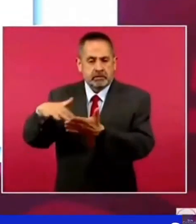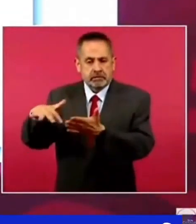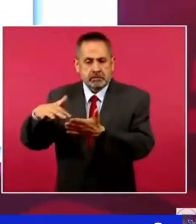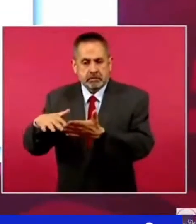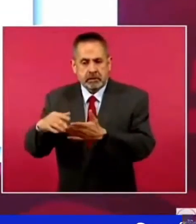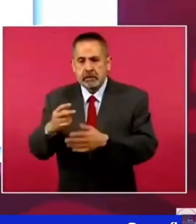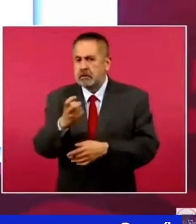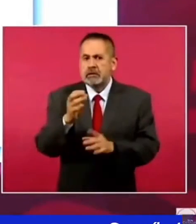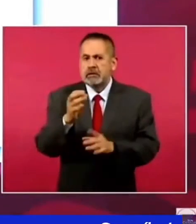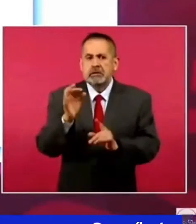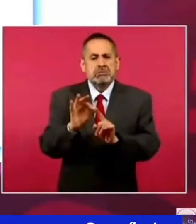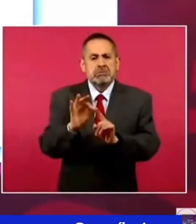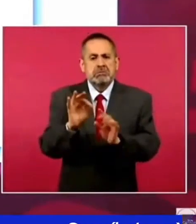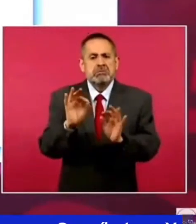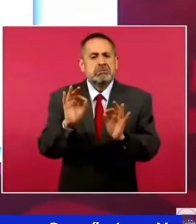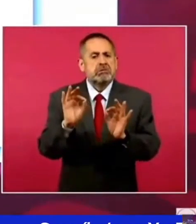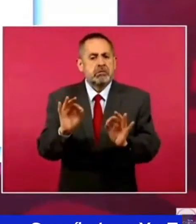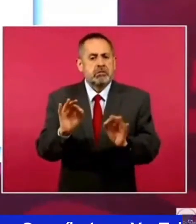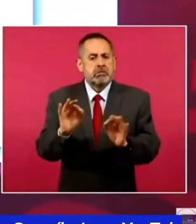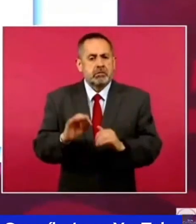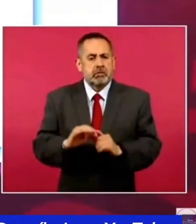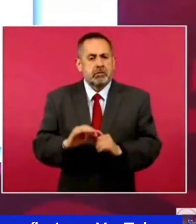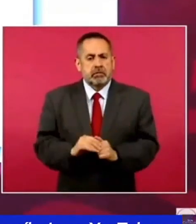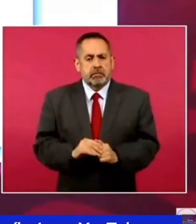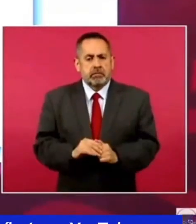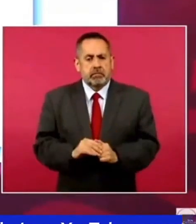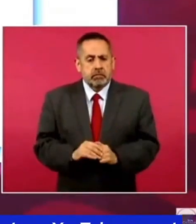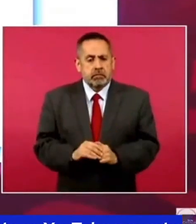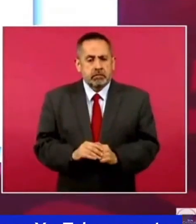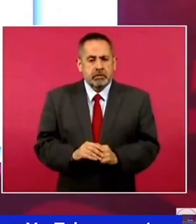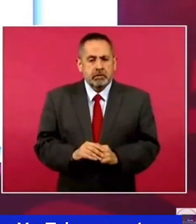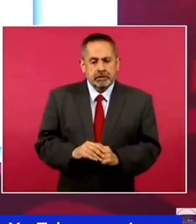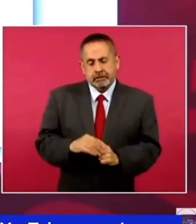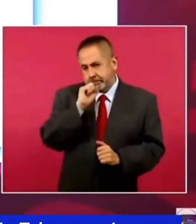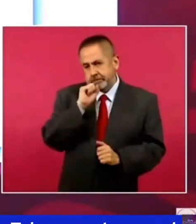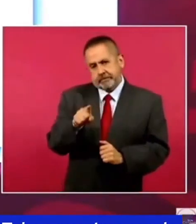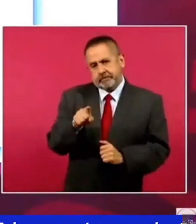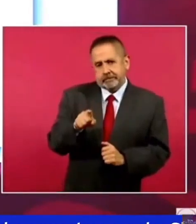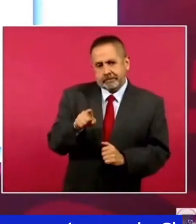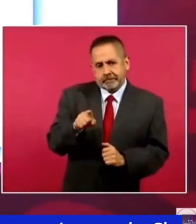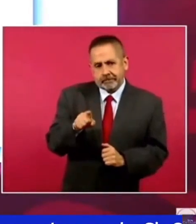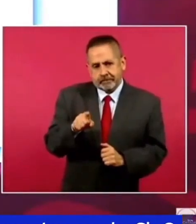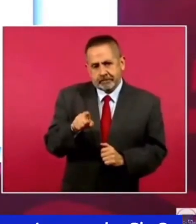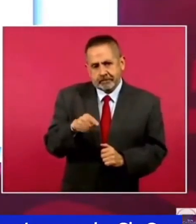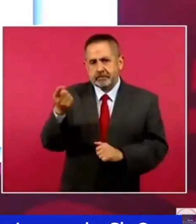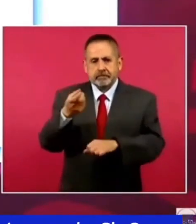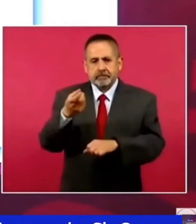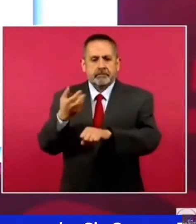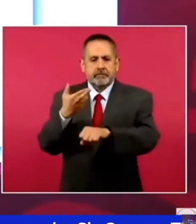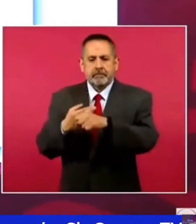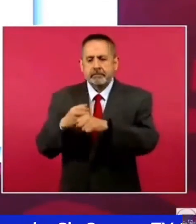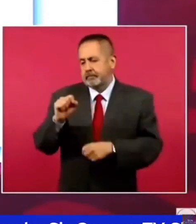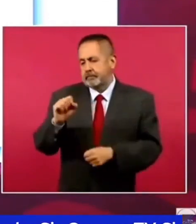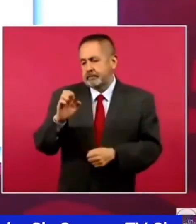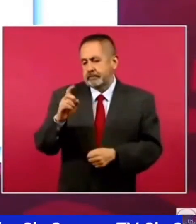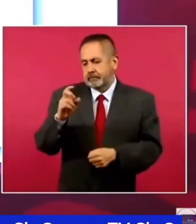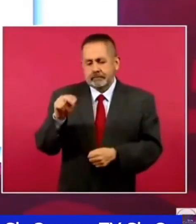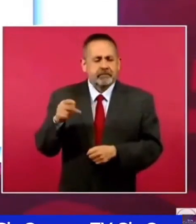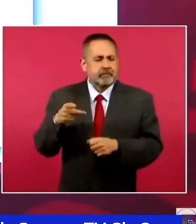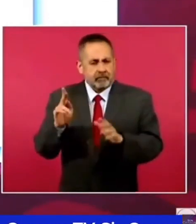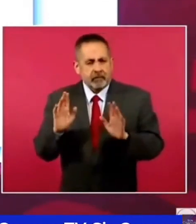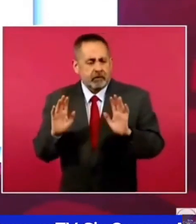lectores. Además, debió agregar también a la Secretaría de la Defensa.